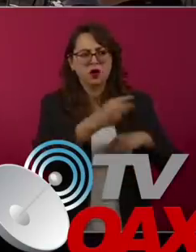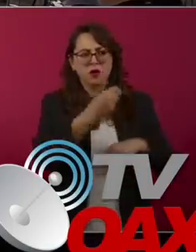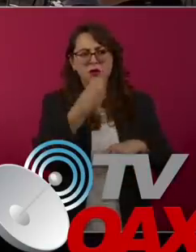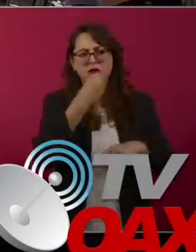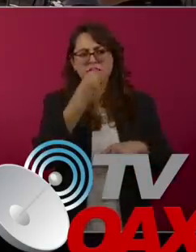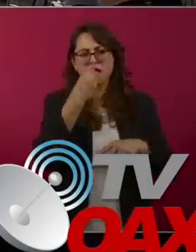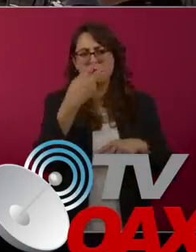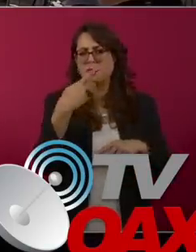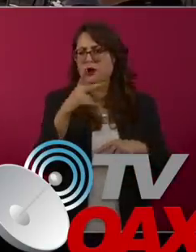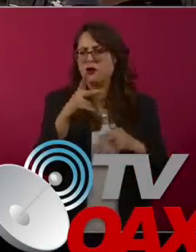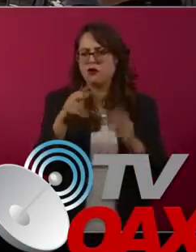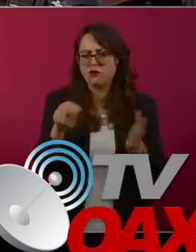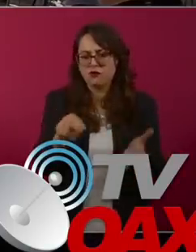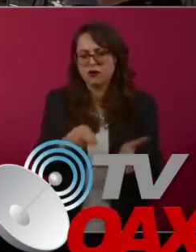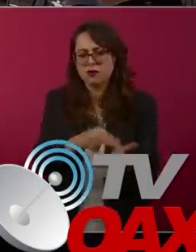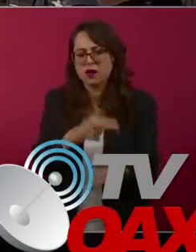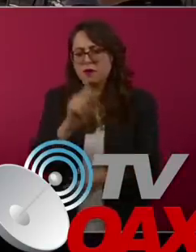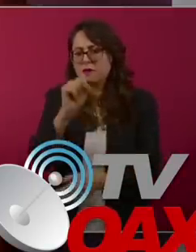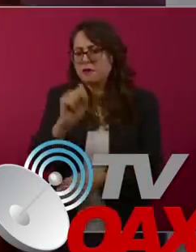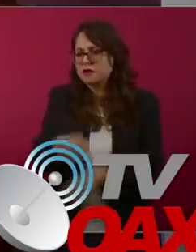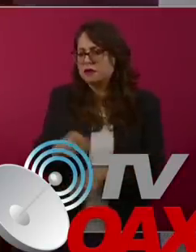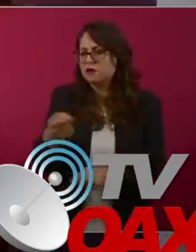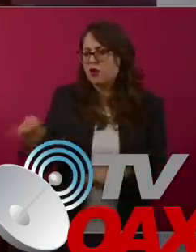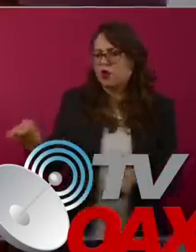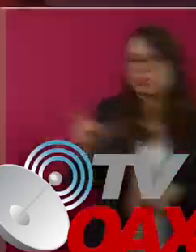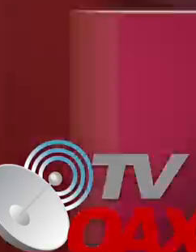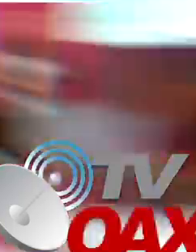sobre este asunto. Veamos.